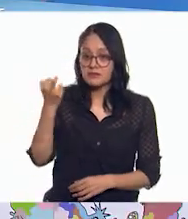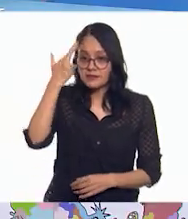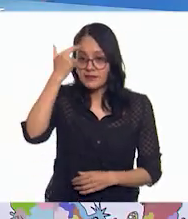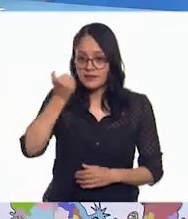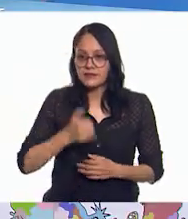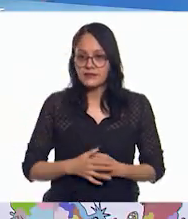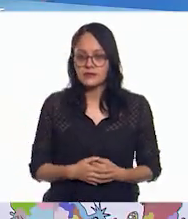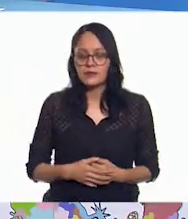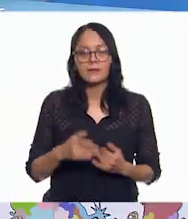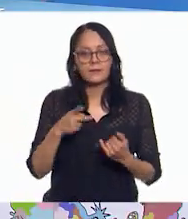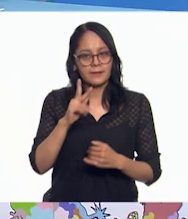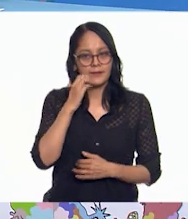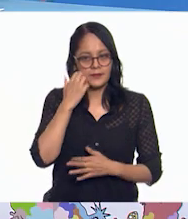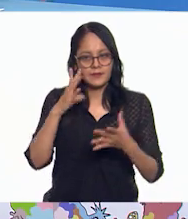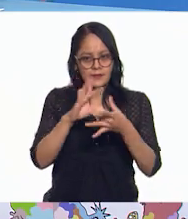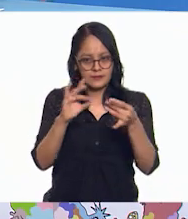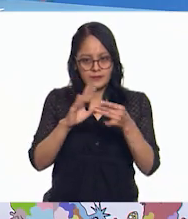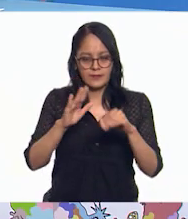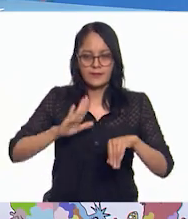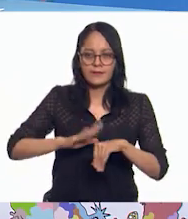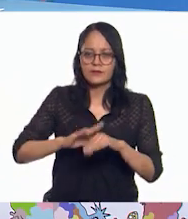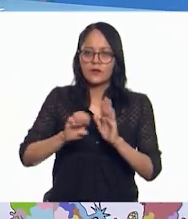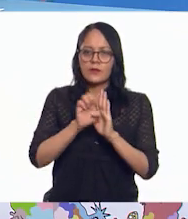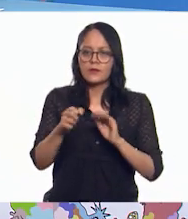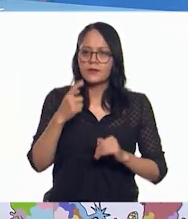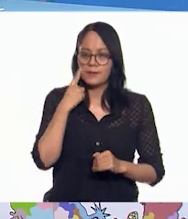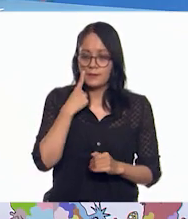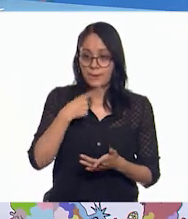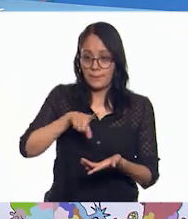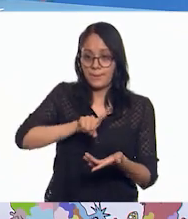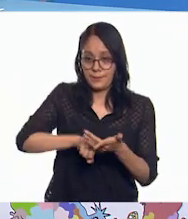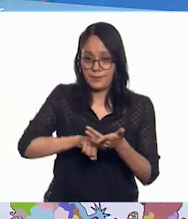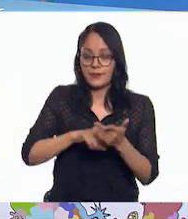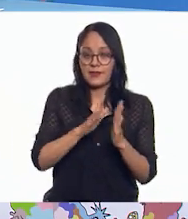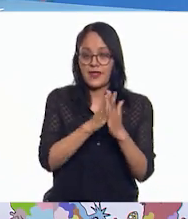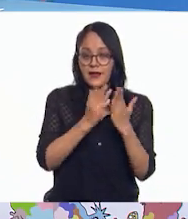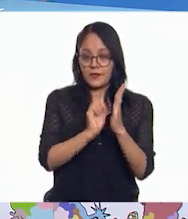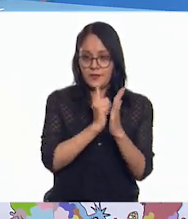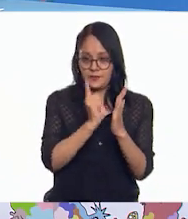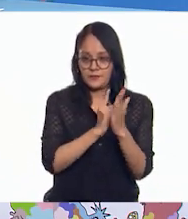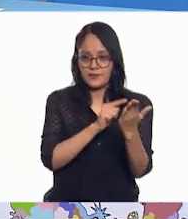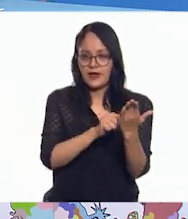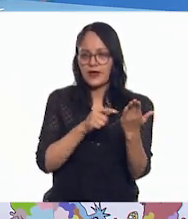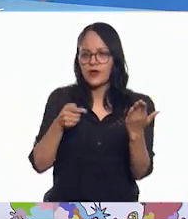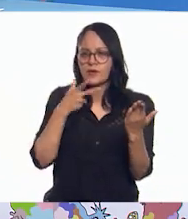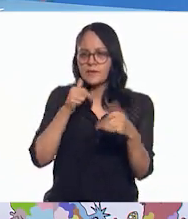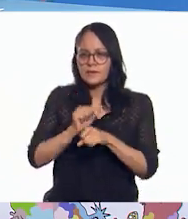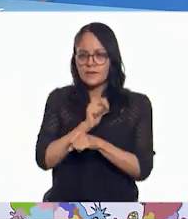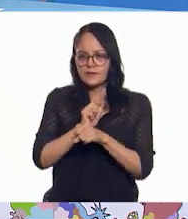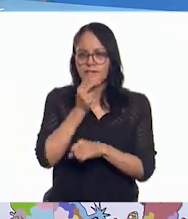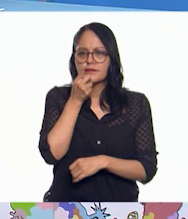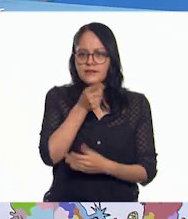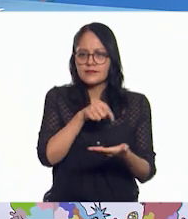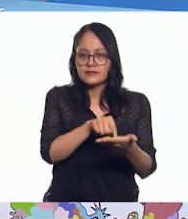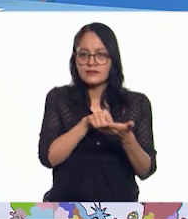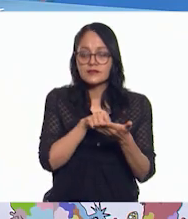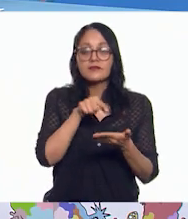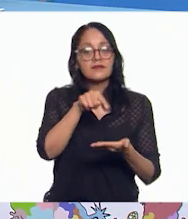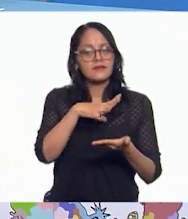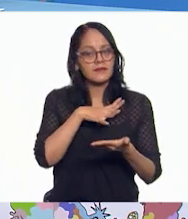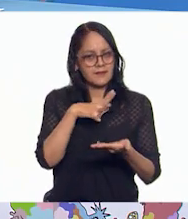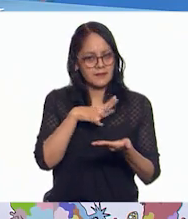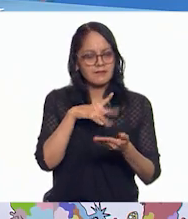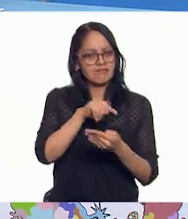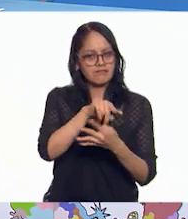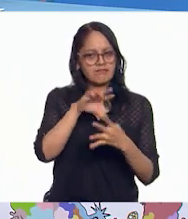me gustaría agregar que los elementos que el yo poético destaca del diccionario reflejan, en mi opinión, parte fundamental